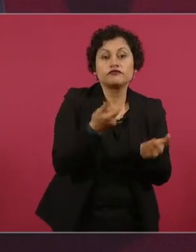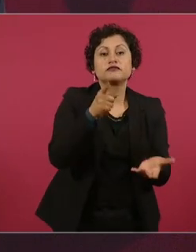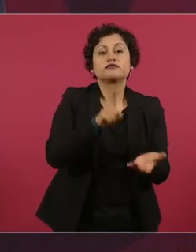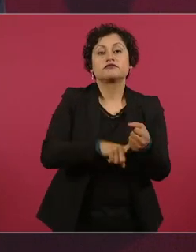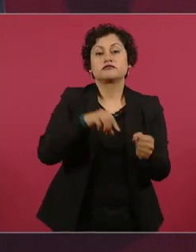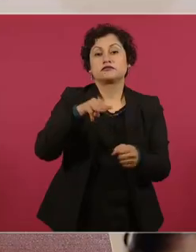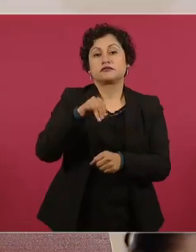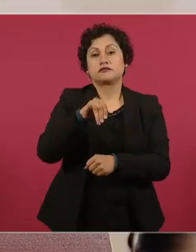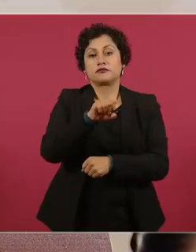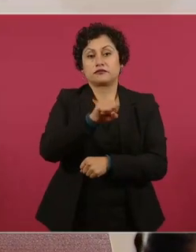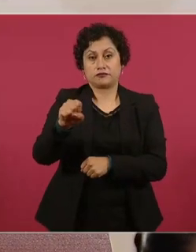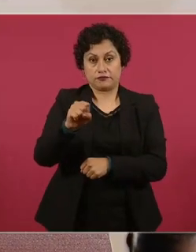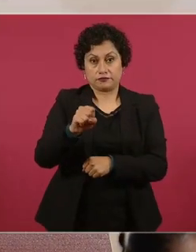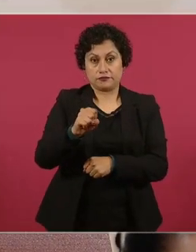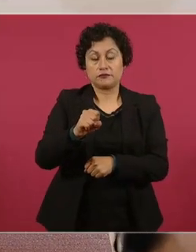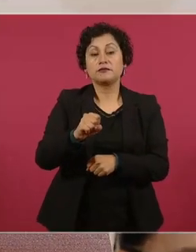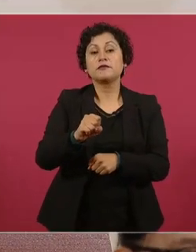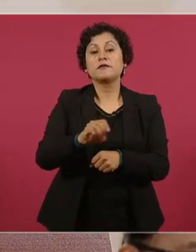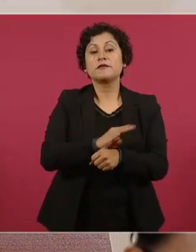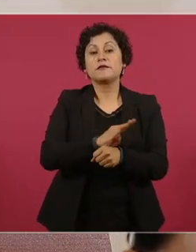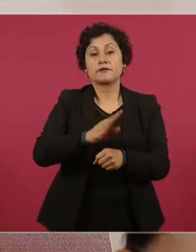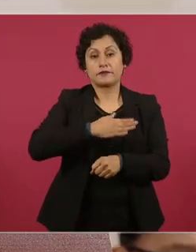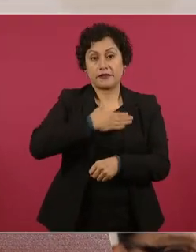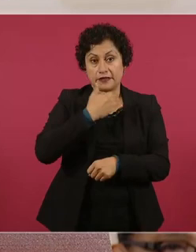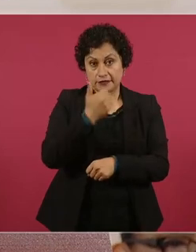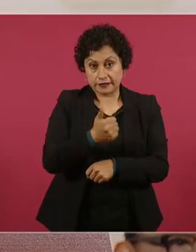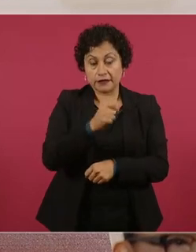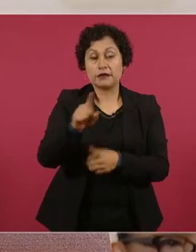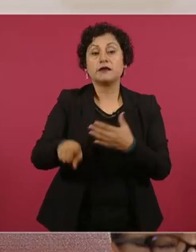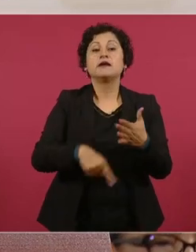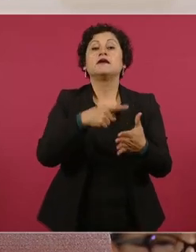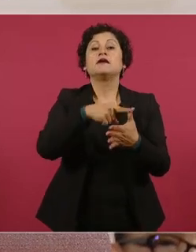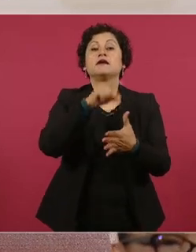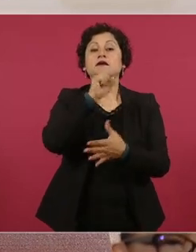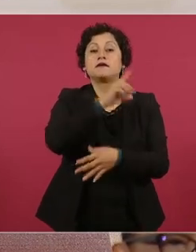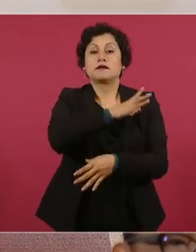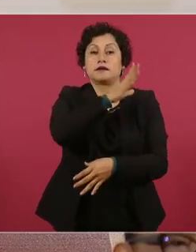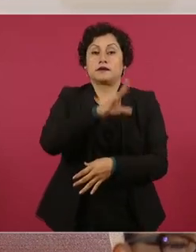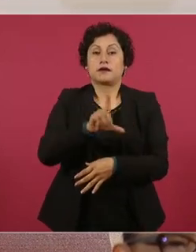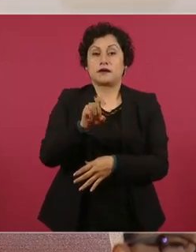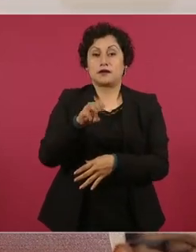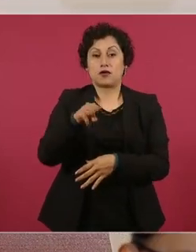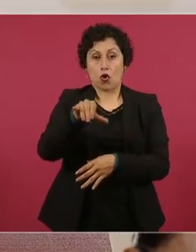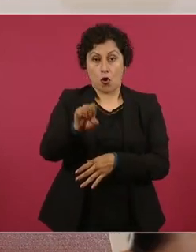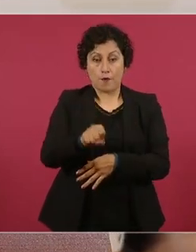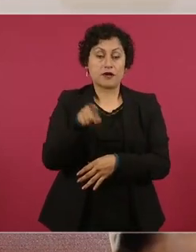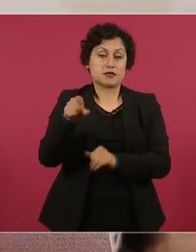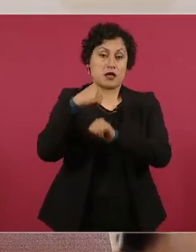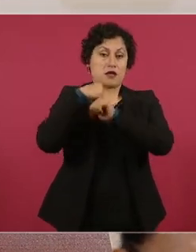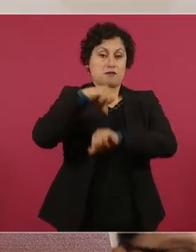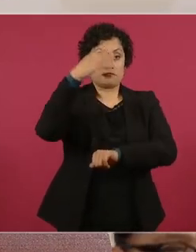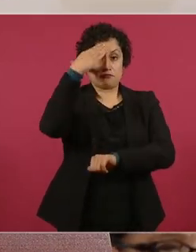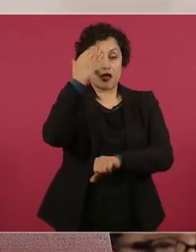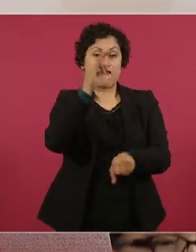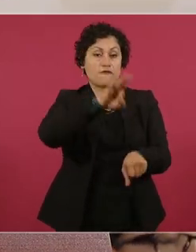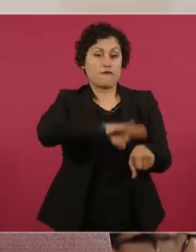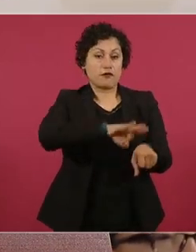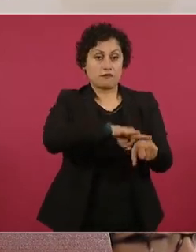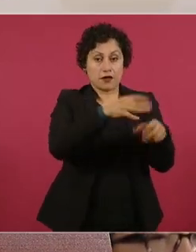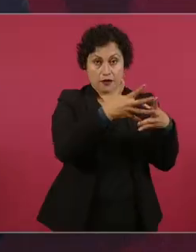y el general Lomas, que es el encargado de la farmacia y de